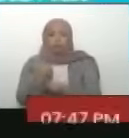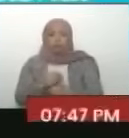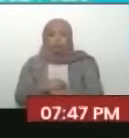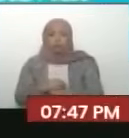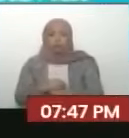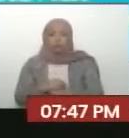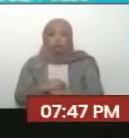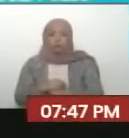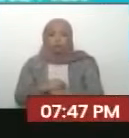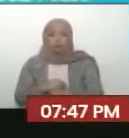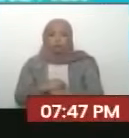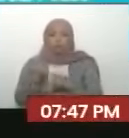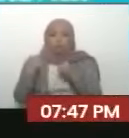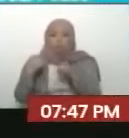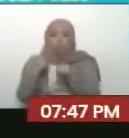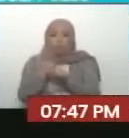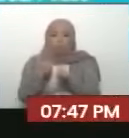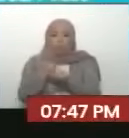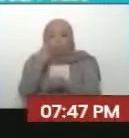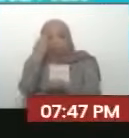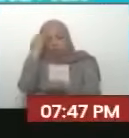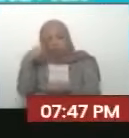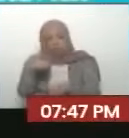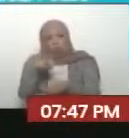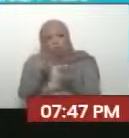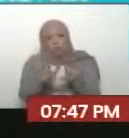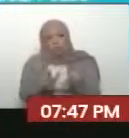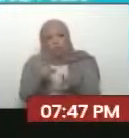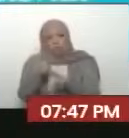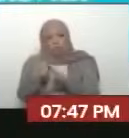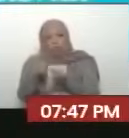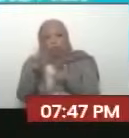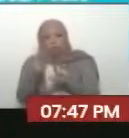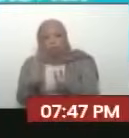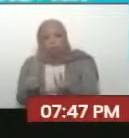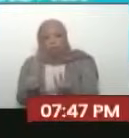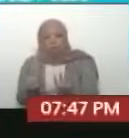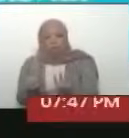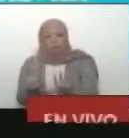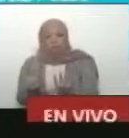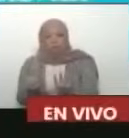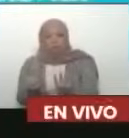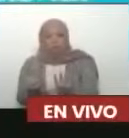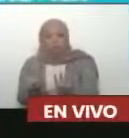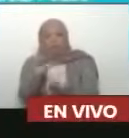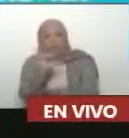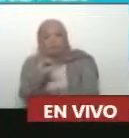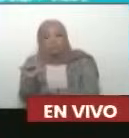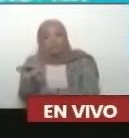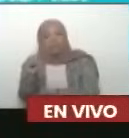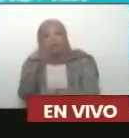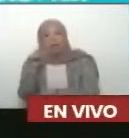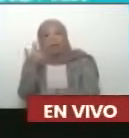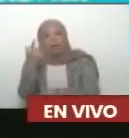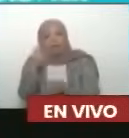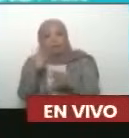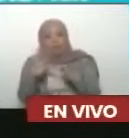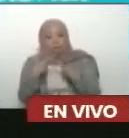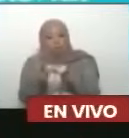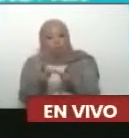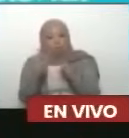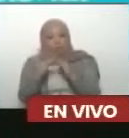hicimos una flexibilización y creamos, ¿se acuerdan ustedes? El 7x7. Creamos un método venezolano que lo estudiamos